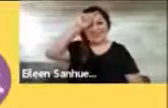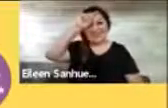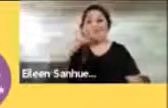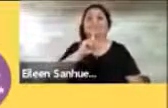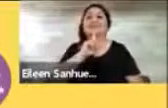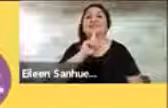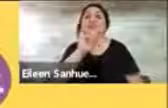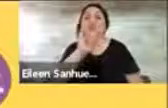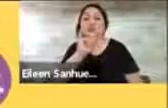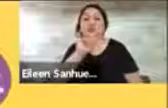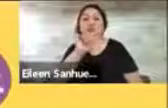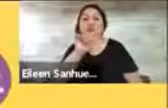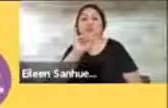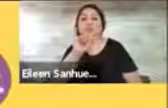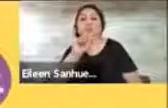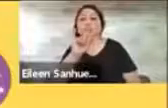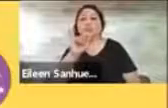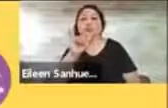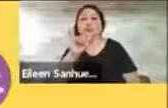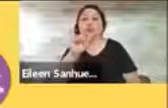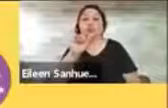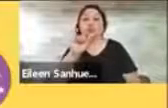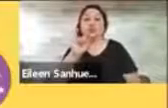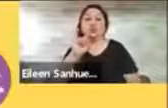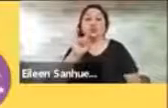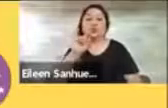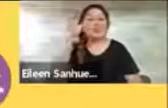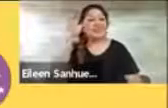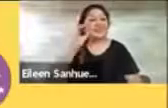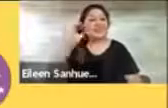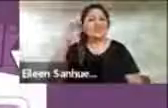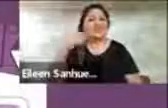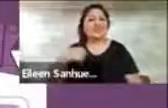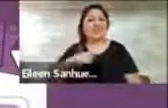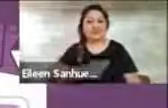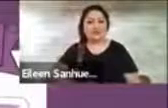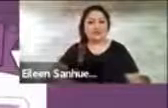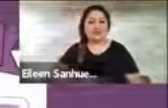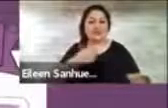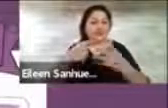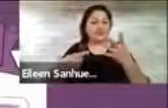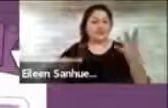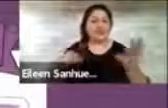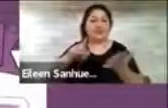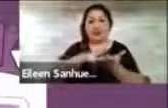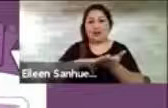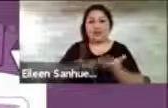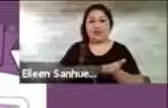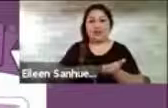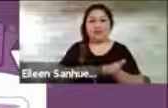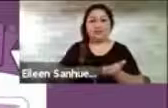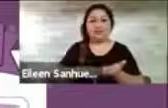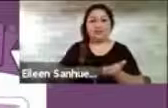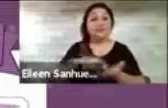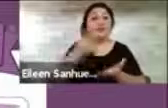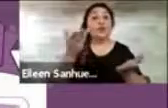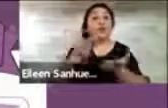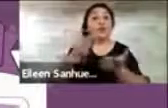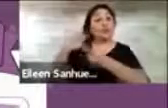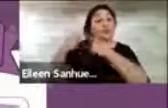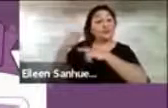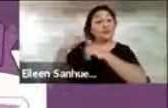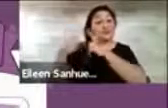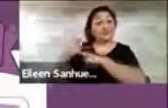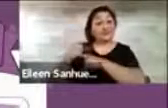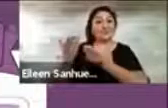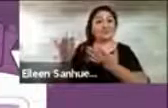que es una científica china, o sea, hay de distintos como lugares y realidades. ¿Y cómo son estas biografías? Está una ilustración, es como